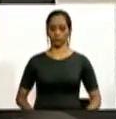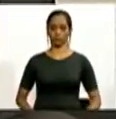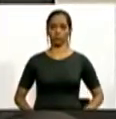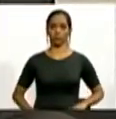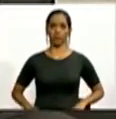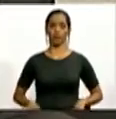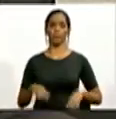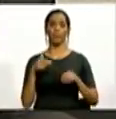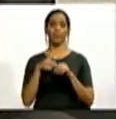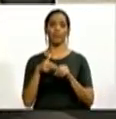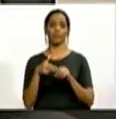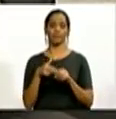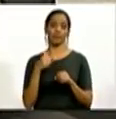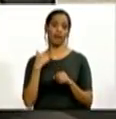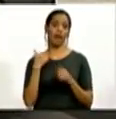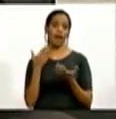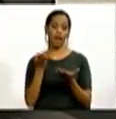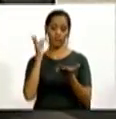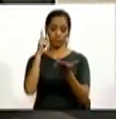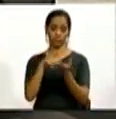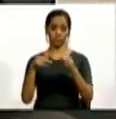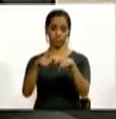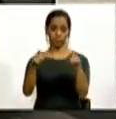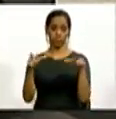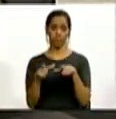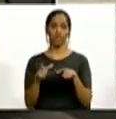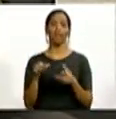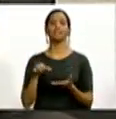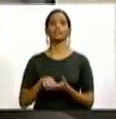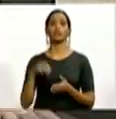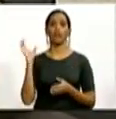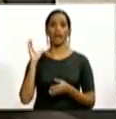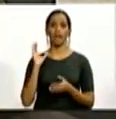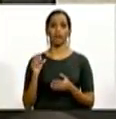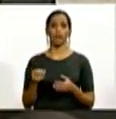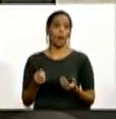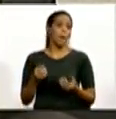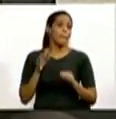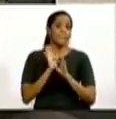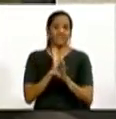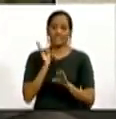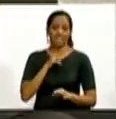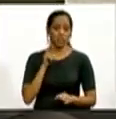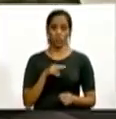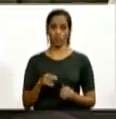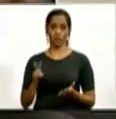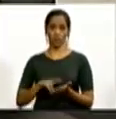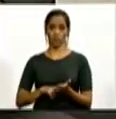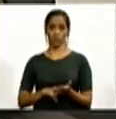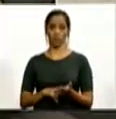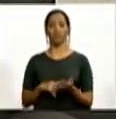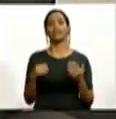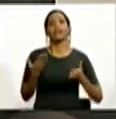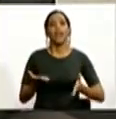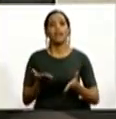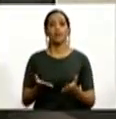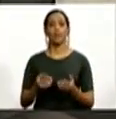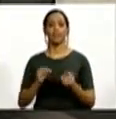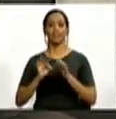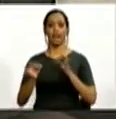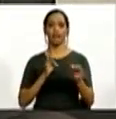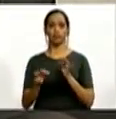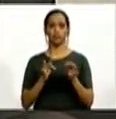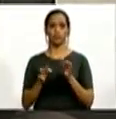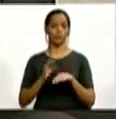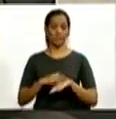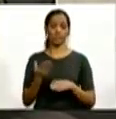PDVSA Chao, a las inmediaciones del centro de Caracas, marcha que nunca llegó al puente de Llanguno y donde fue que montaron todo este teatro de operaciones,